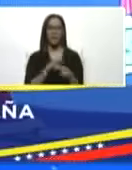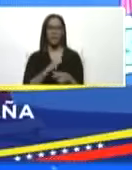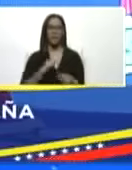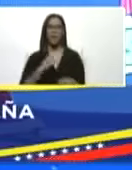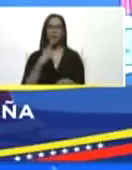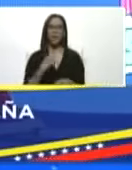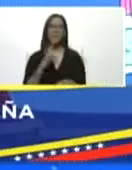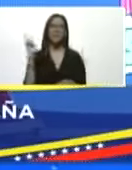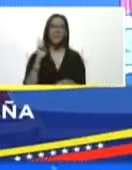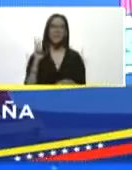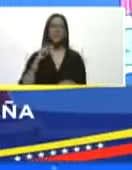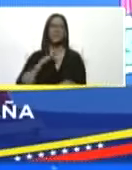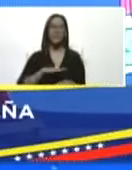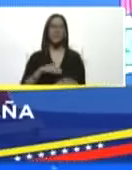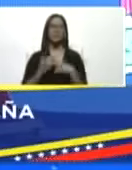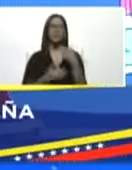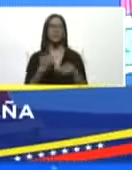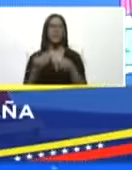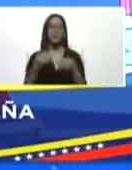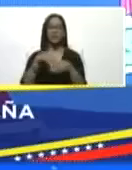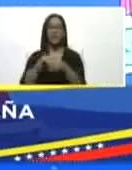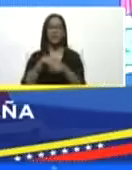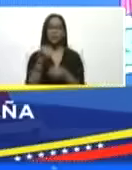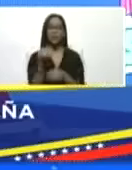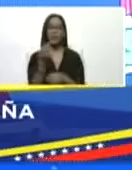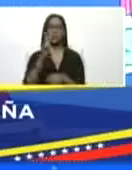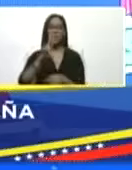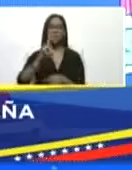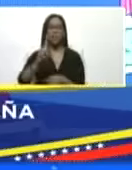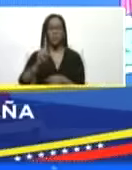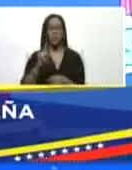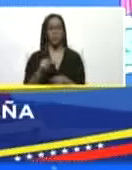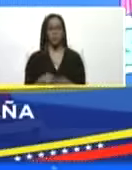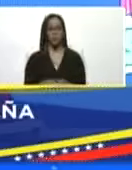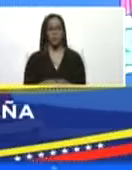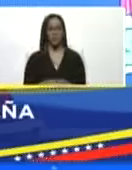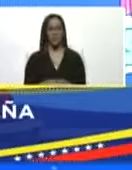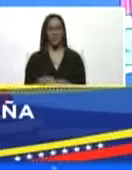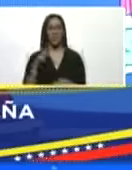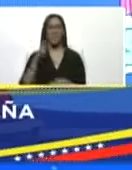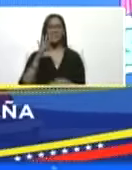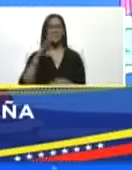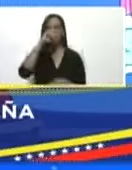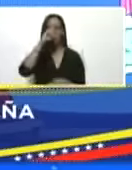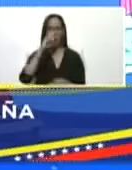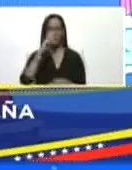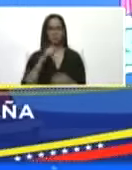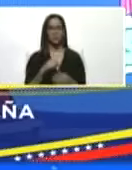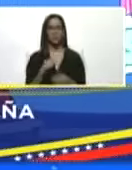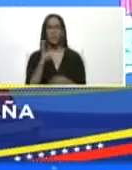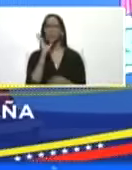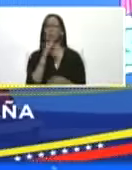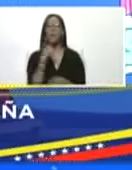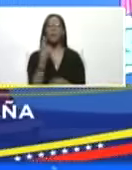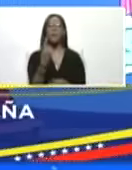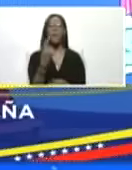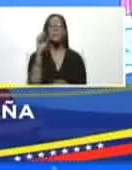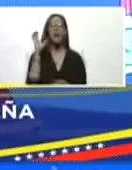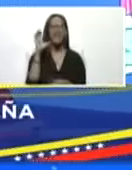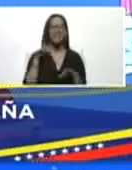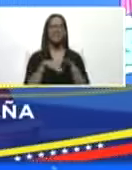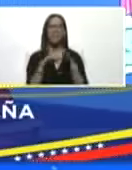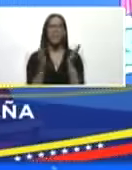digo, Venezuela está en su proceso electoral número 31, en 25 años. No hay un país del mundo,